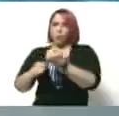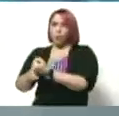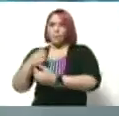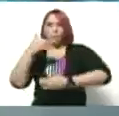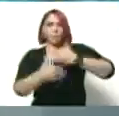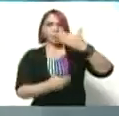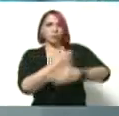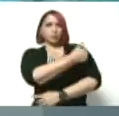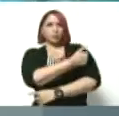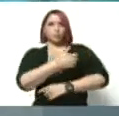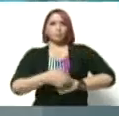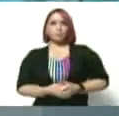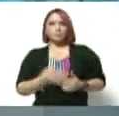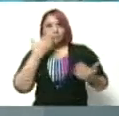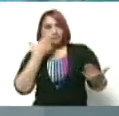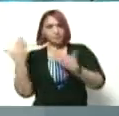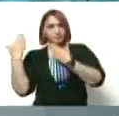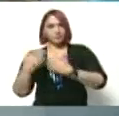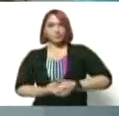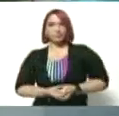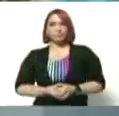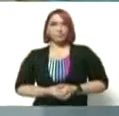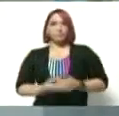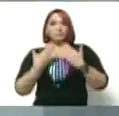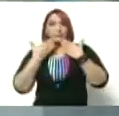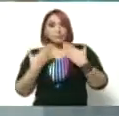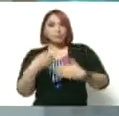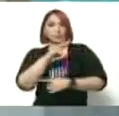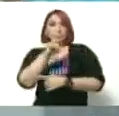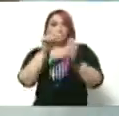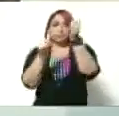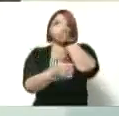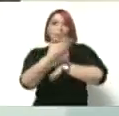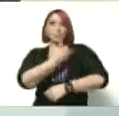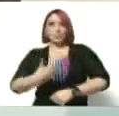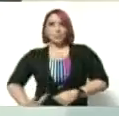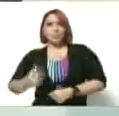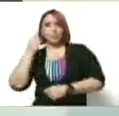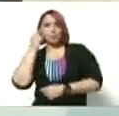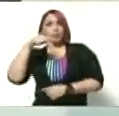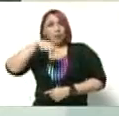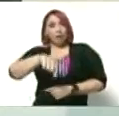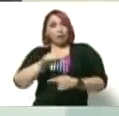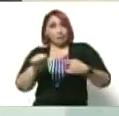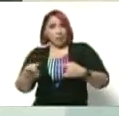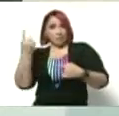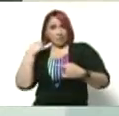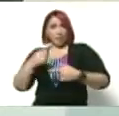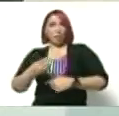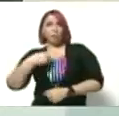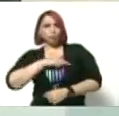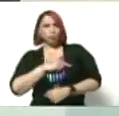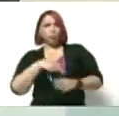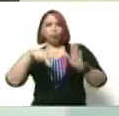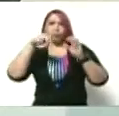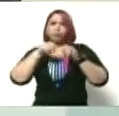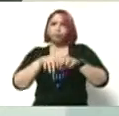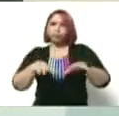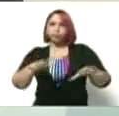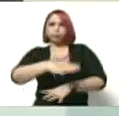vacunación adelante ministros gracias vicepresidentes efectivamente desde la semana pasada estamos a nivel nacional